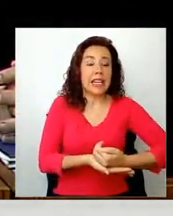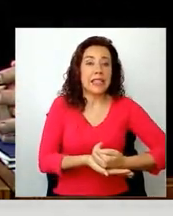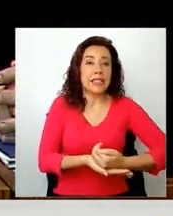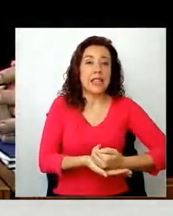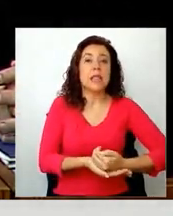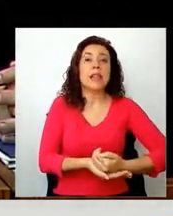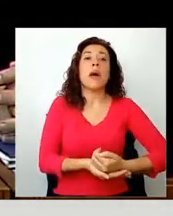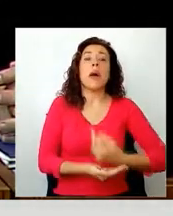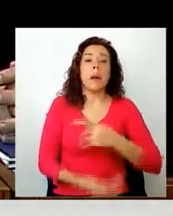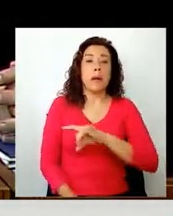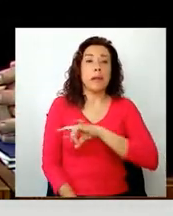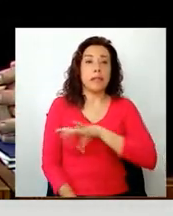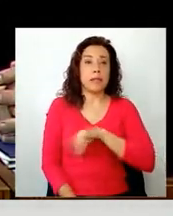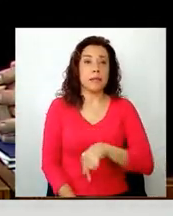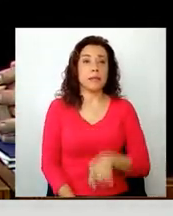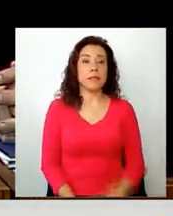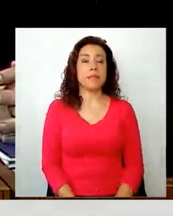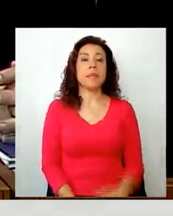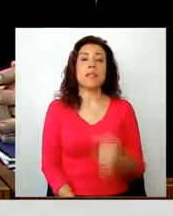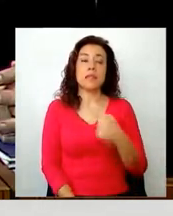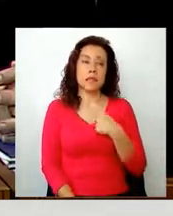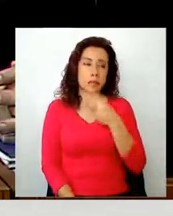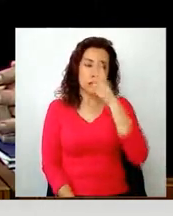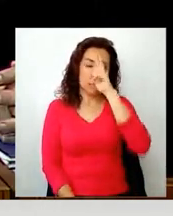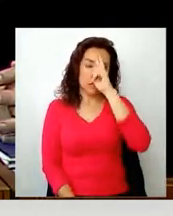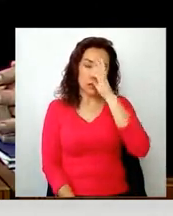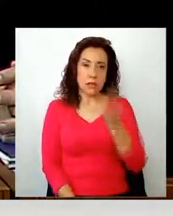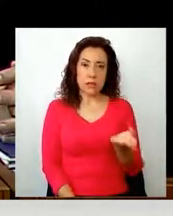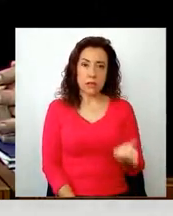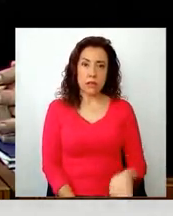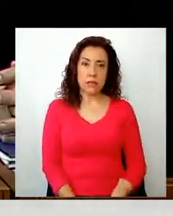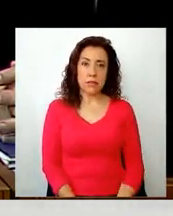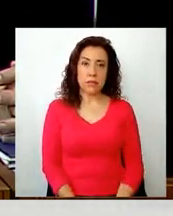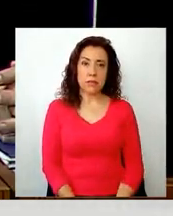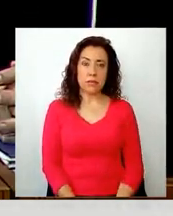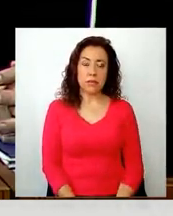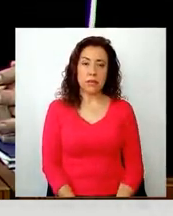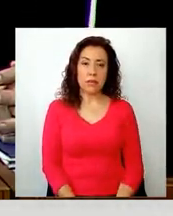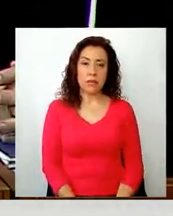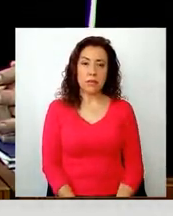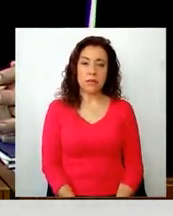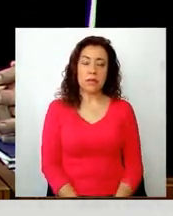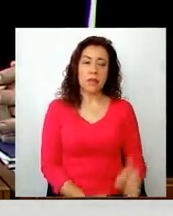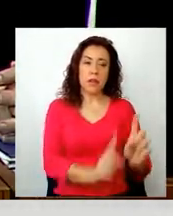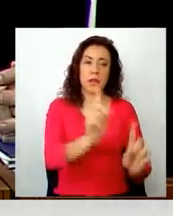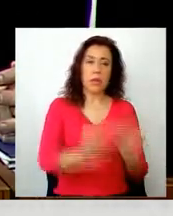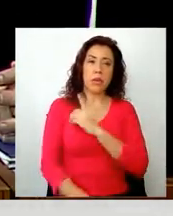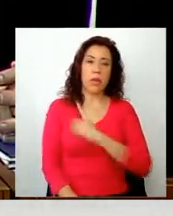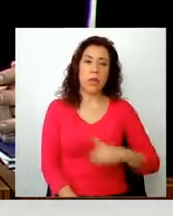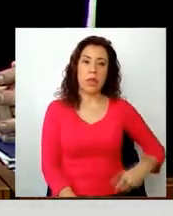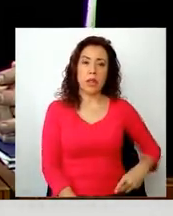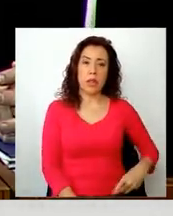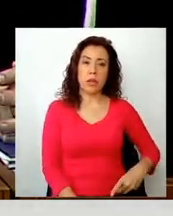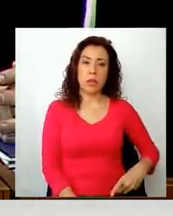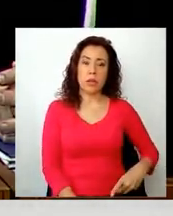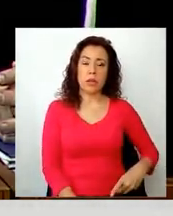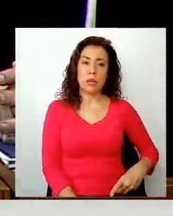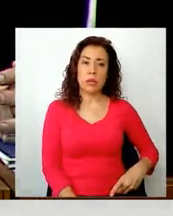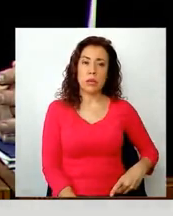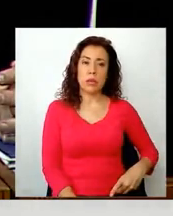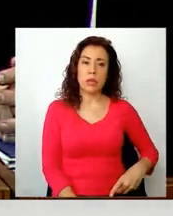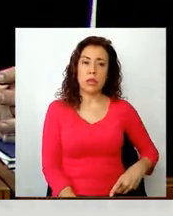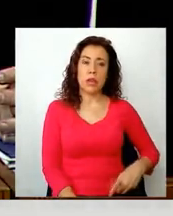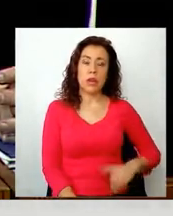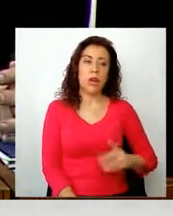A mí me llama la atención presidenta que ciertos parlamentarios no midan las consecuencias